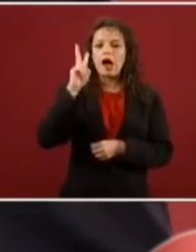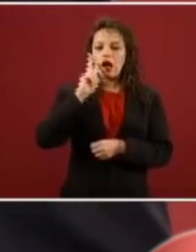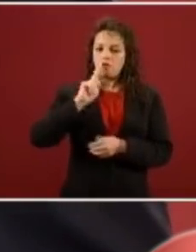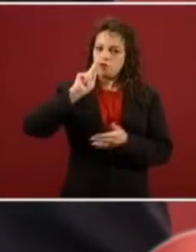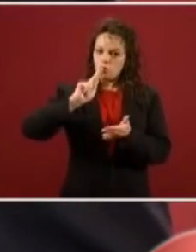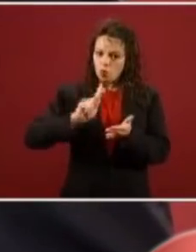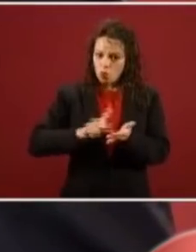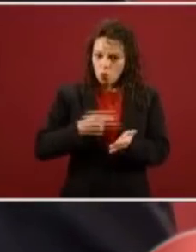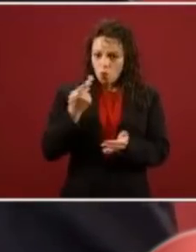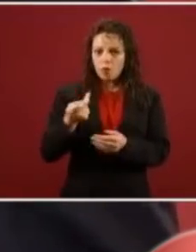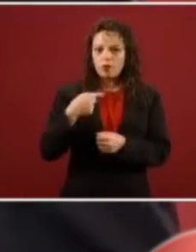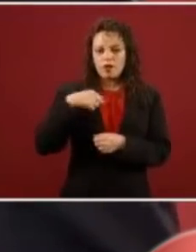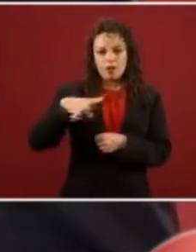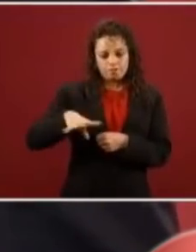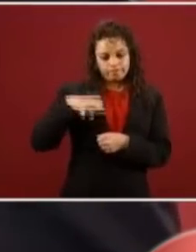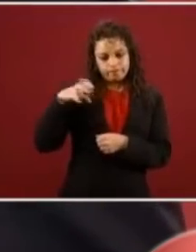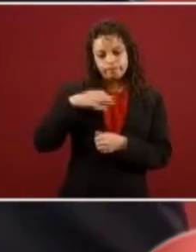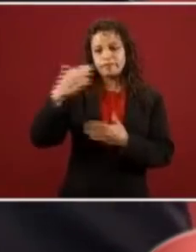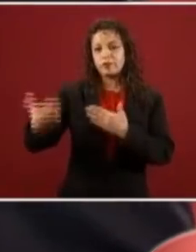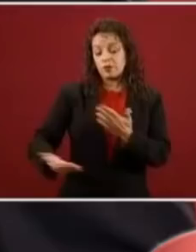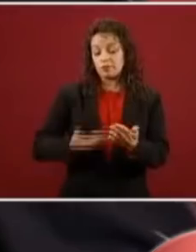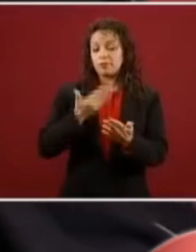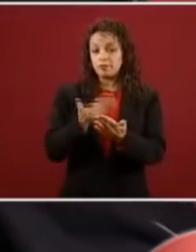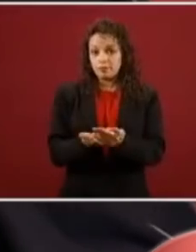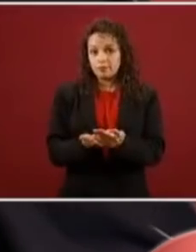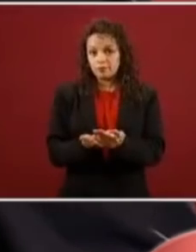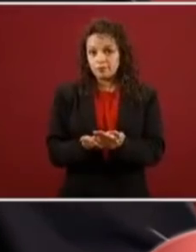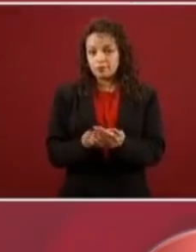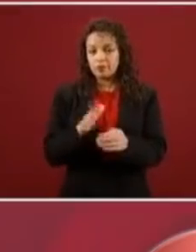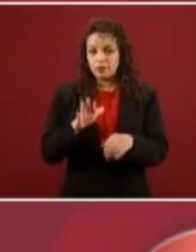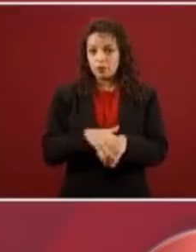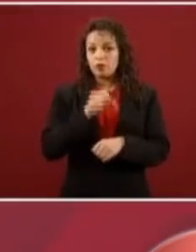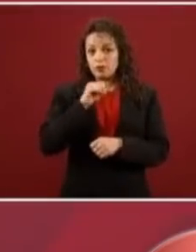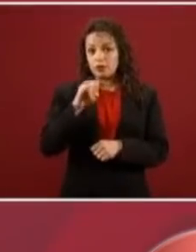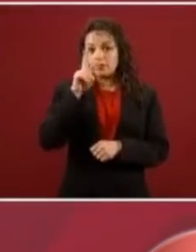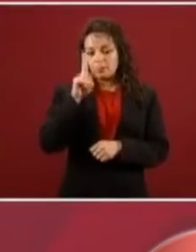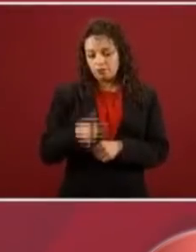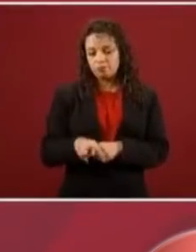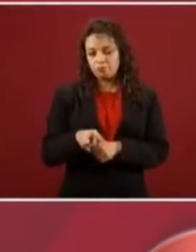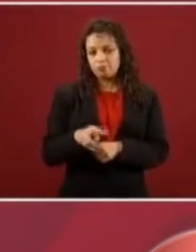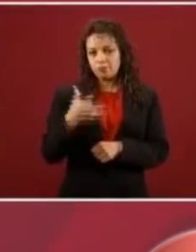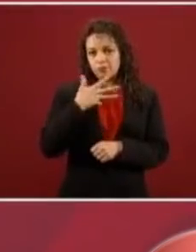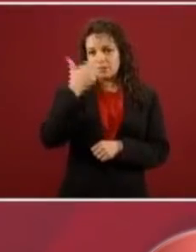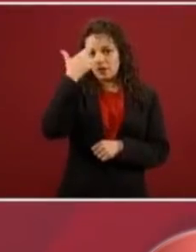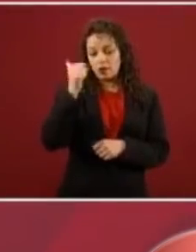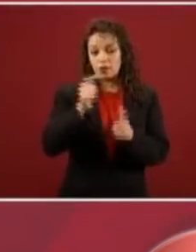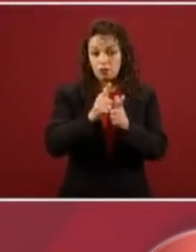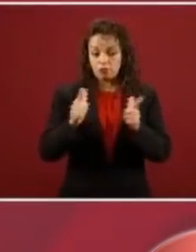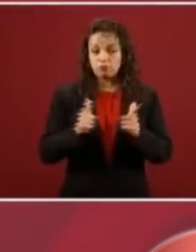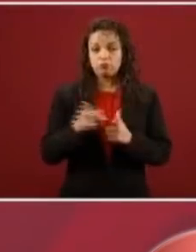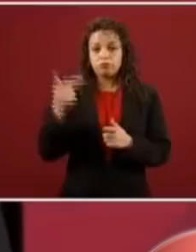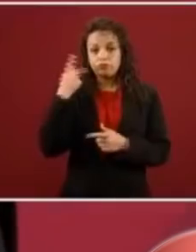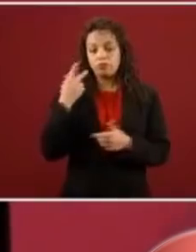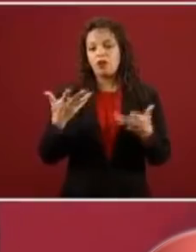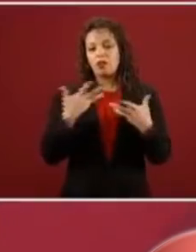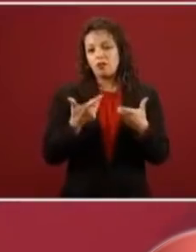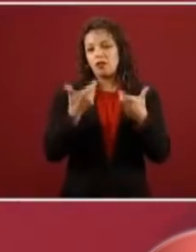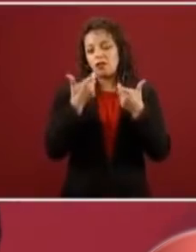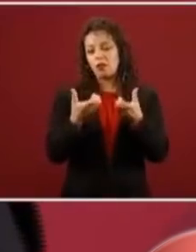presentar, porque en efecto es mucho el dinero que manejan los partidos y ya